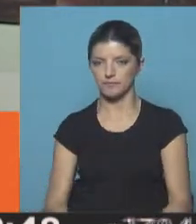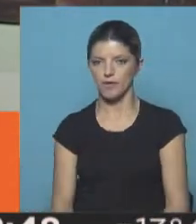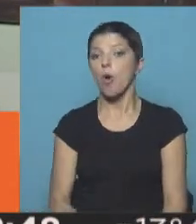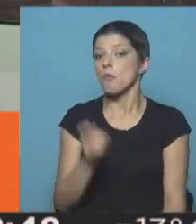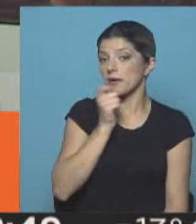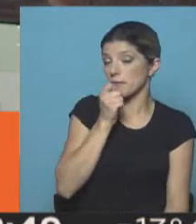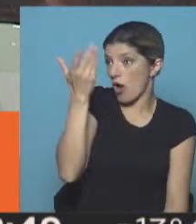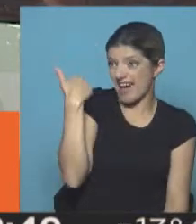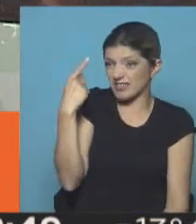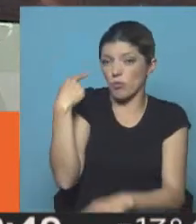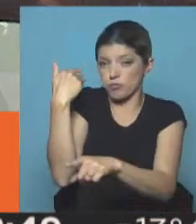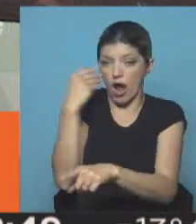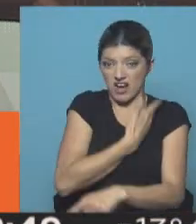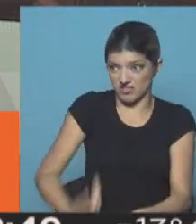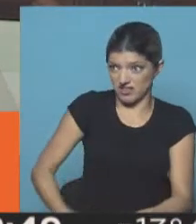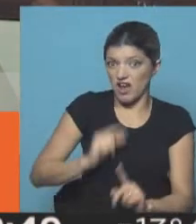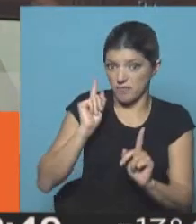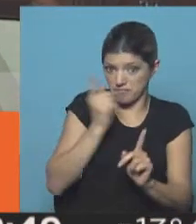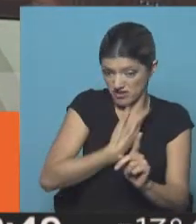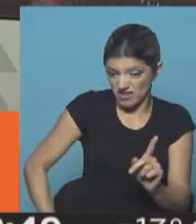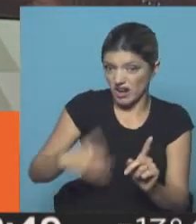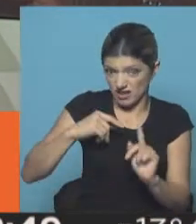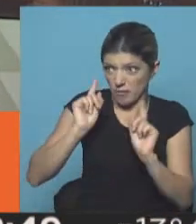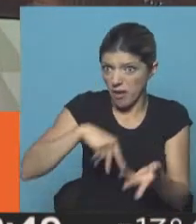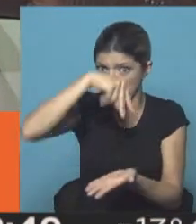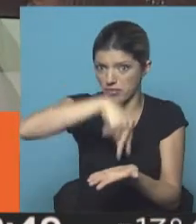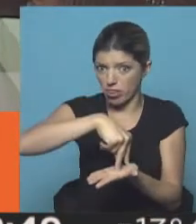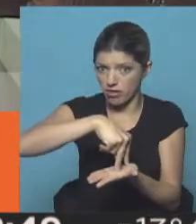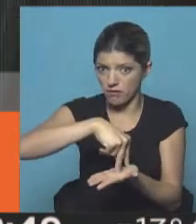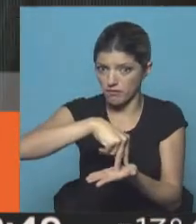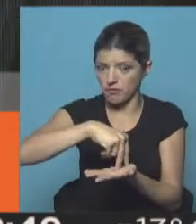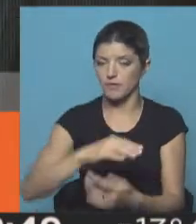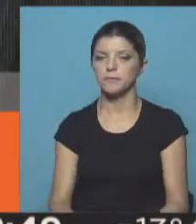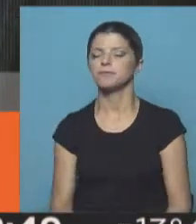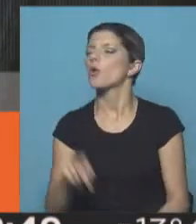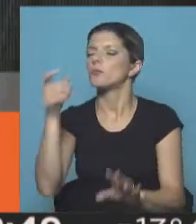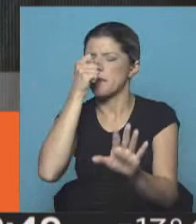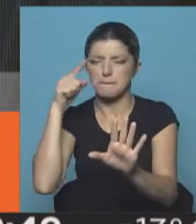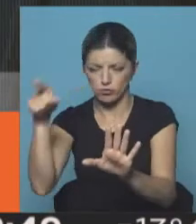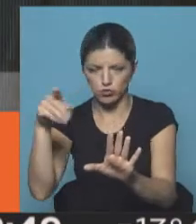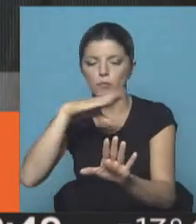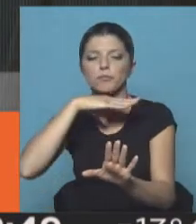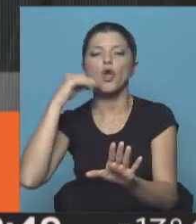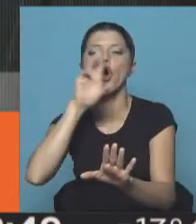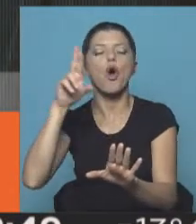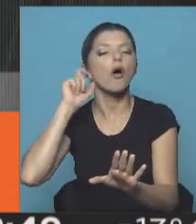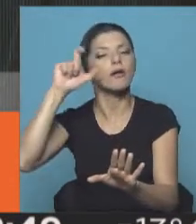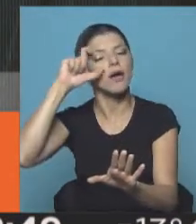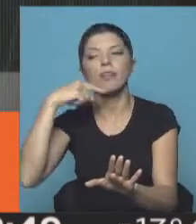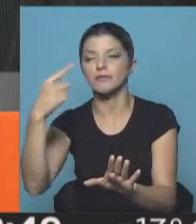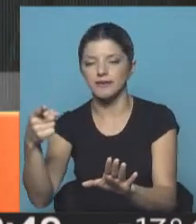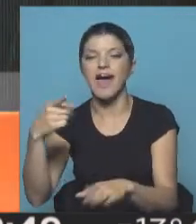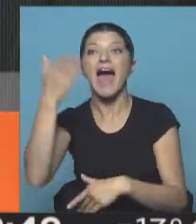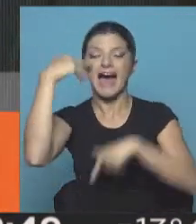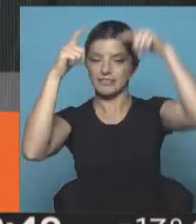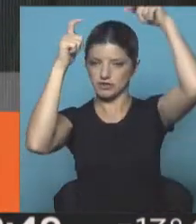Argentina se levantaba en ese momento, digamos. Esto es algo que Sí, se da. pero es cierto, retomando un segundito lo que decía Jorge, que Chávez hacía una suerte de performance